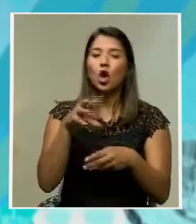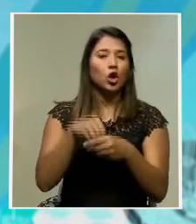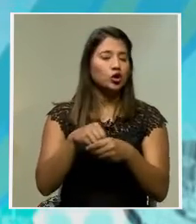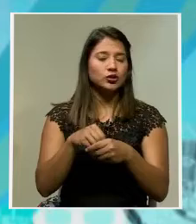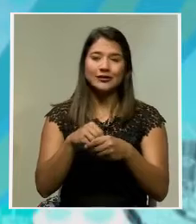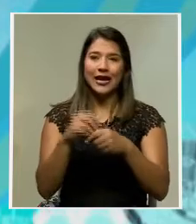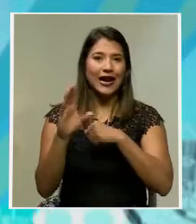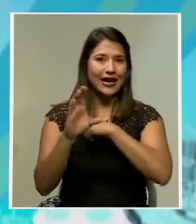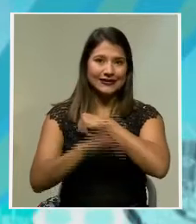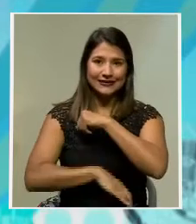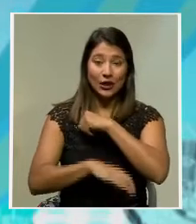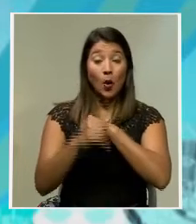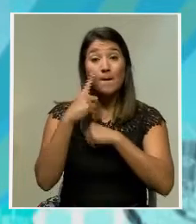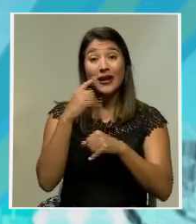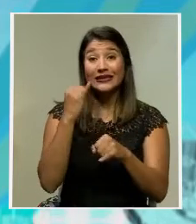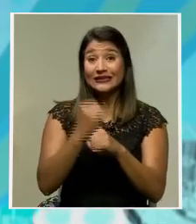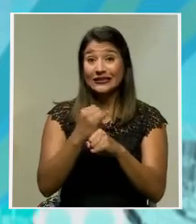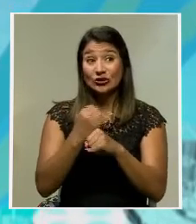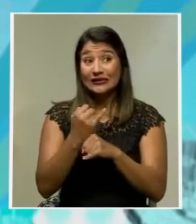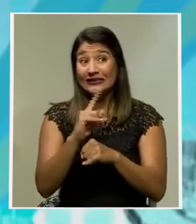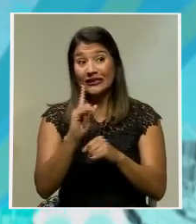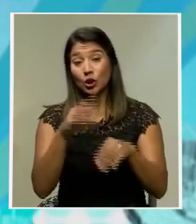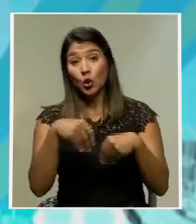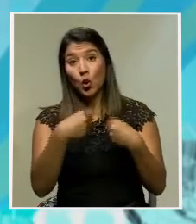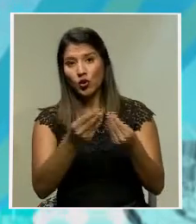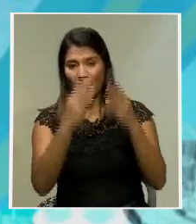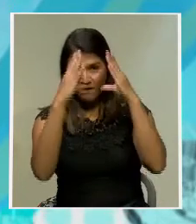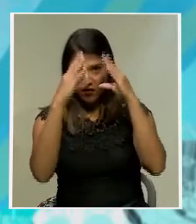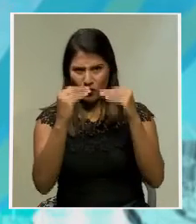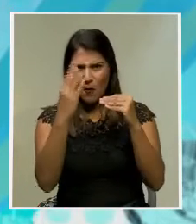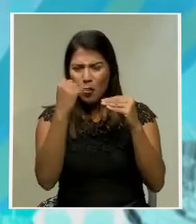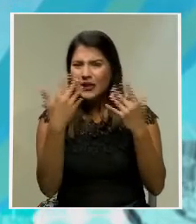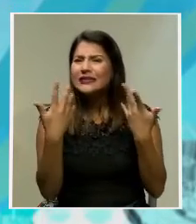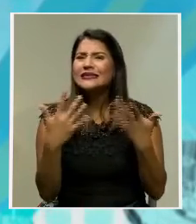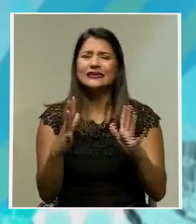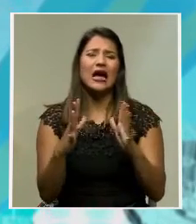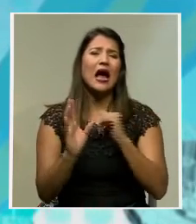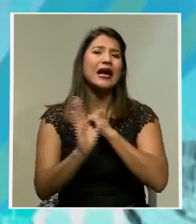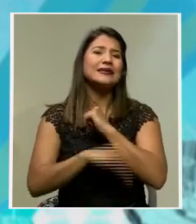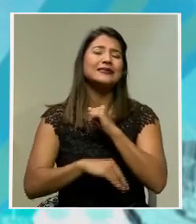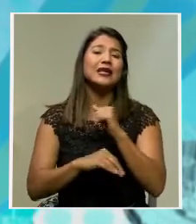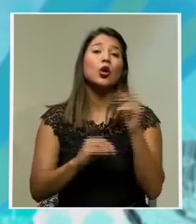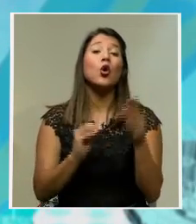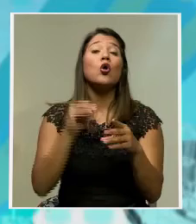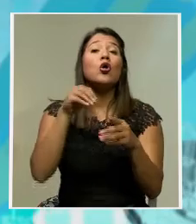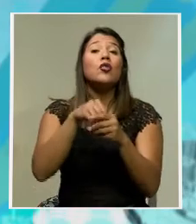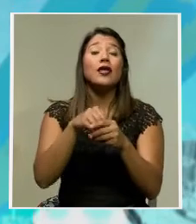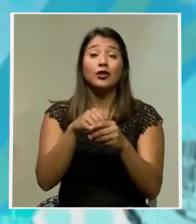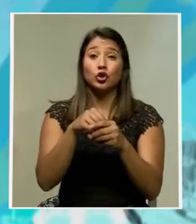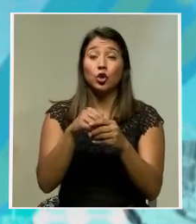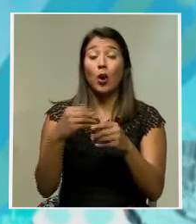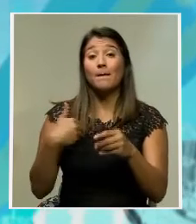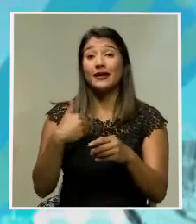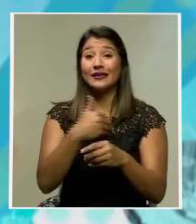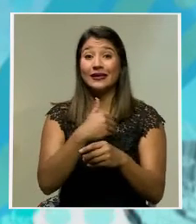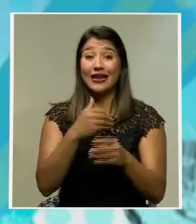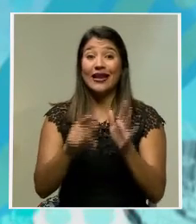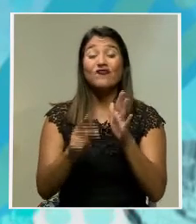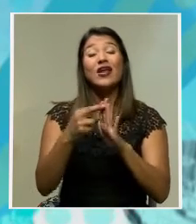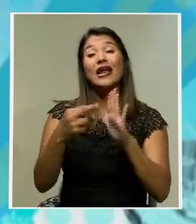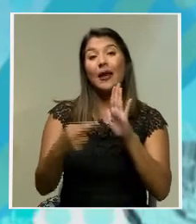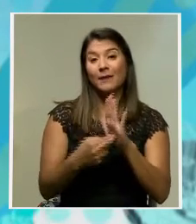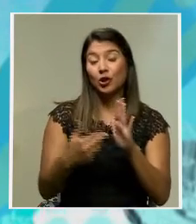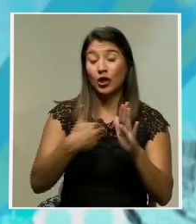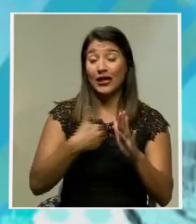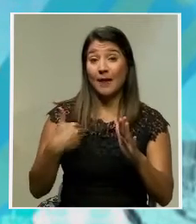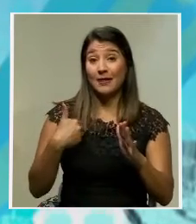a las entidades que no faciliten la información, porque ya esas sanciones están establecidas por Hacienda en reglamentos